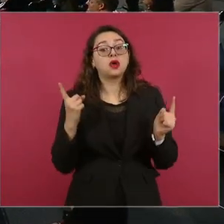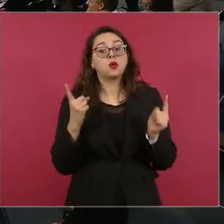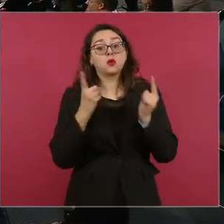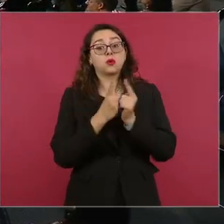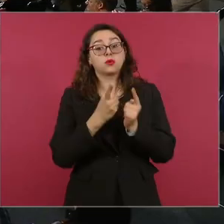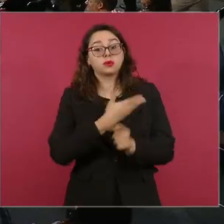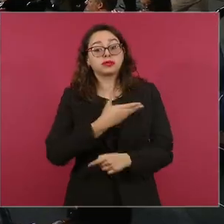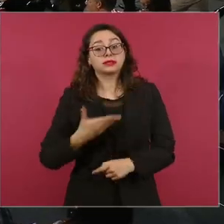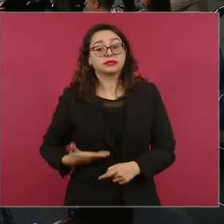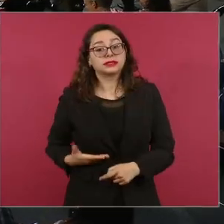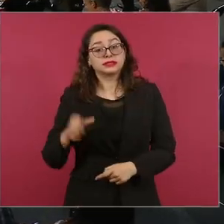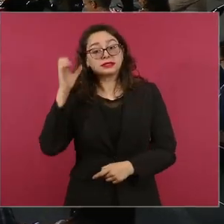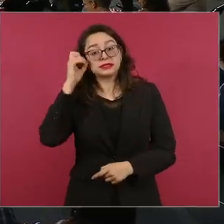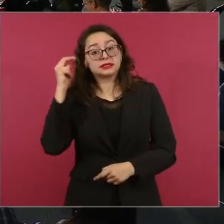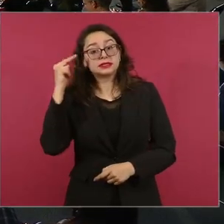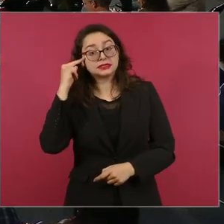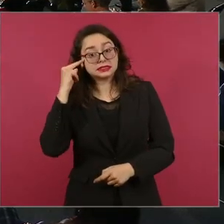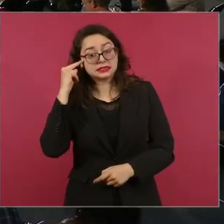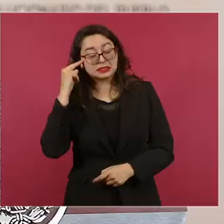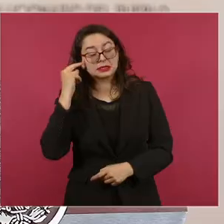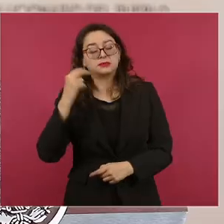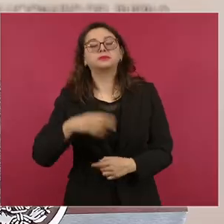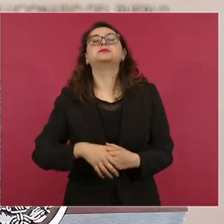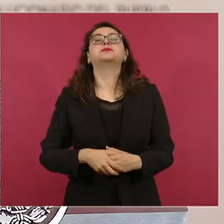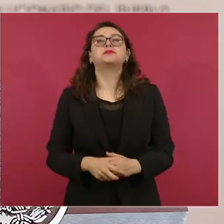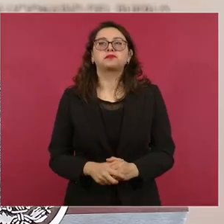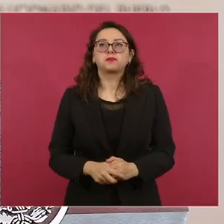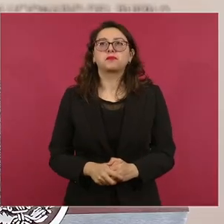Sí, no hay todavía